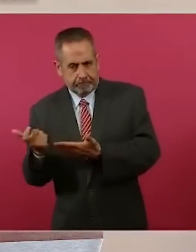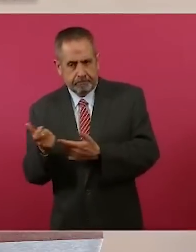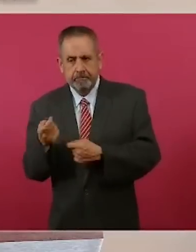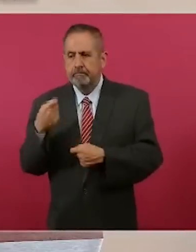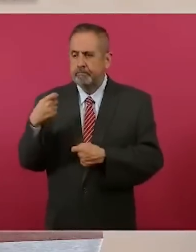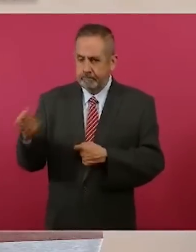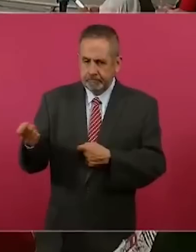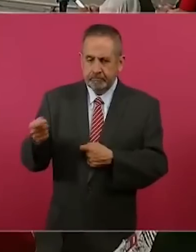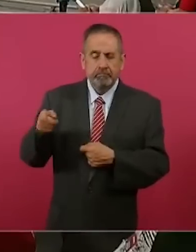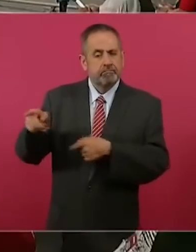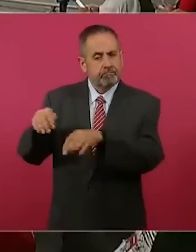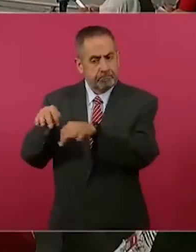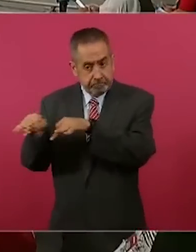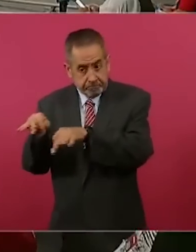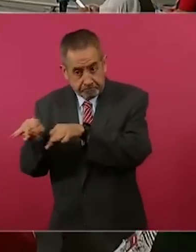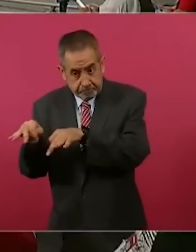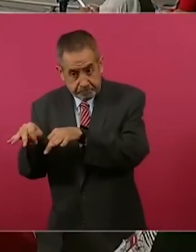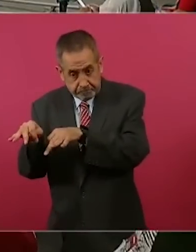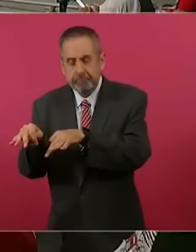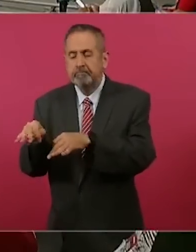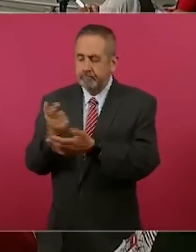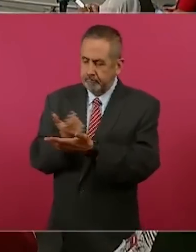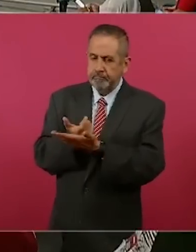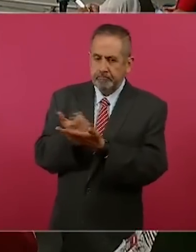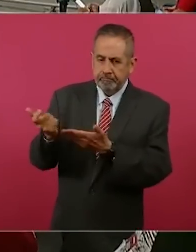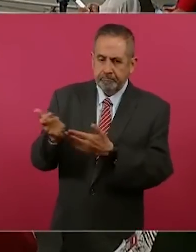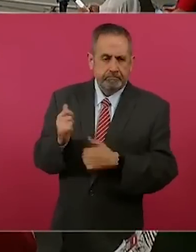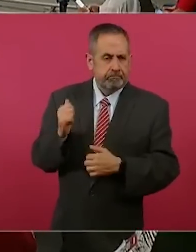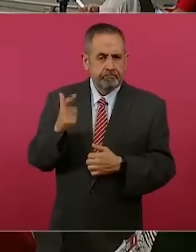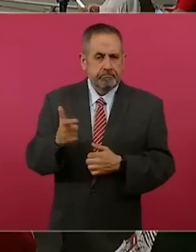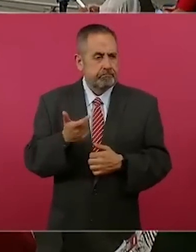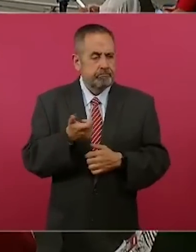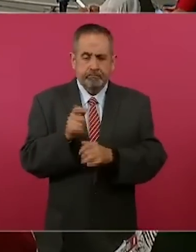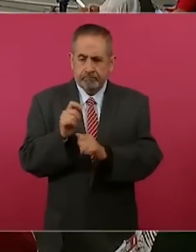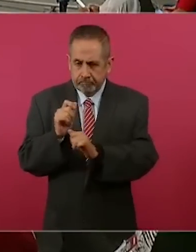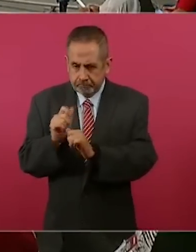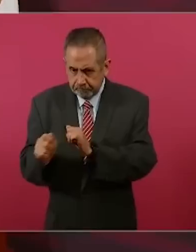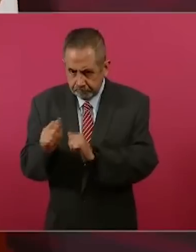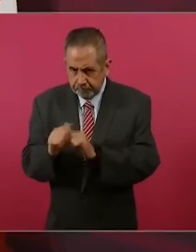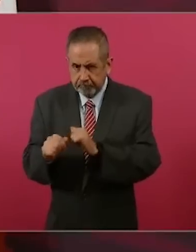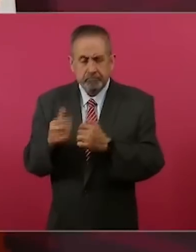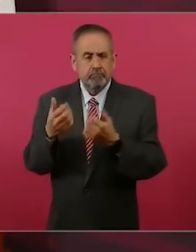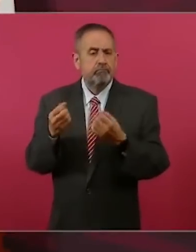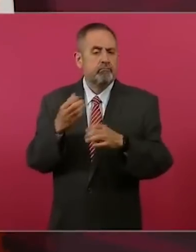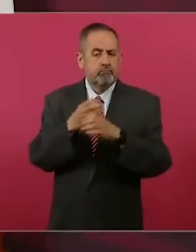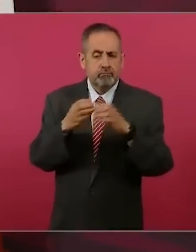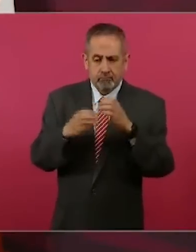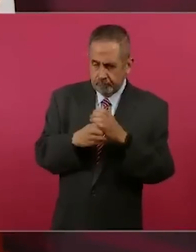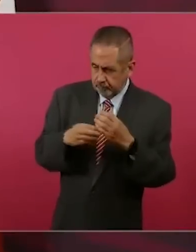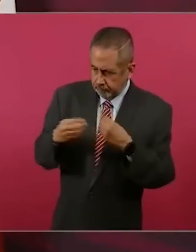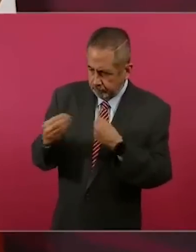o retribución toda percepción en efectivo o en especie,